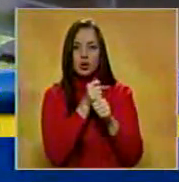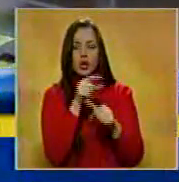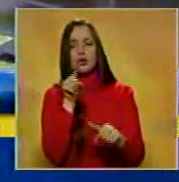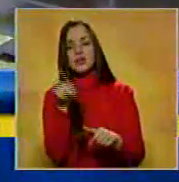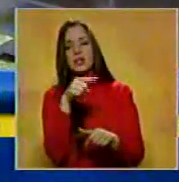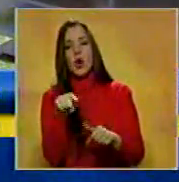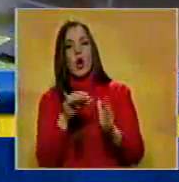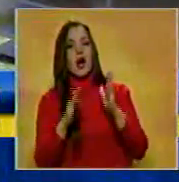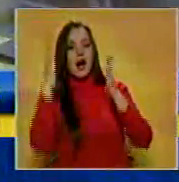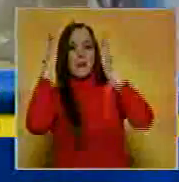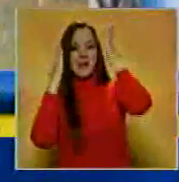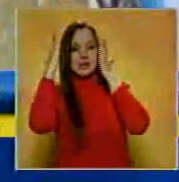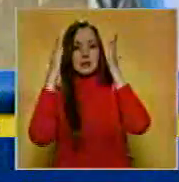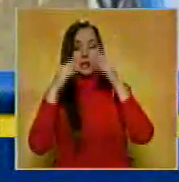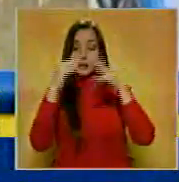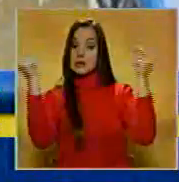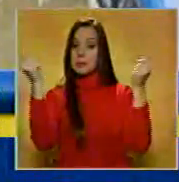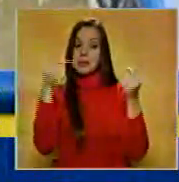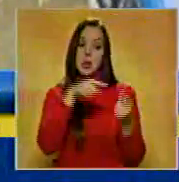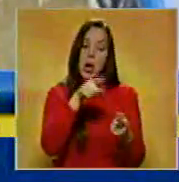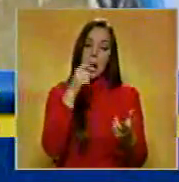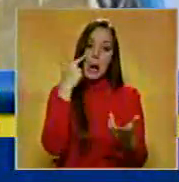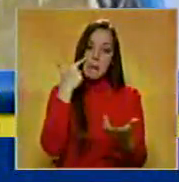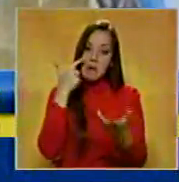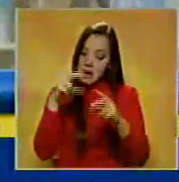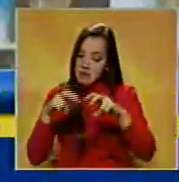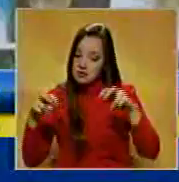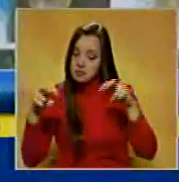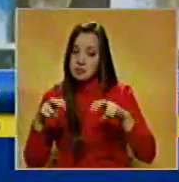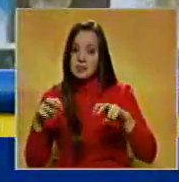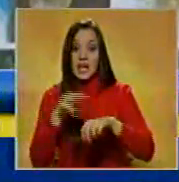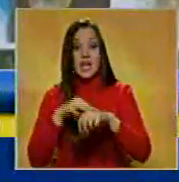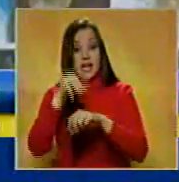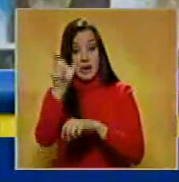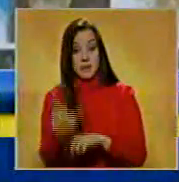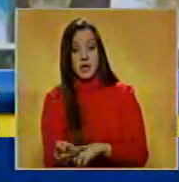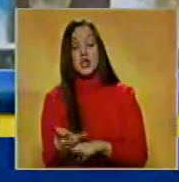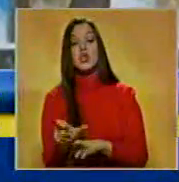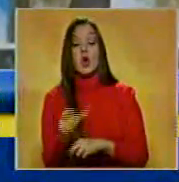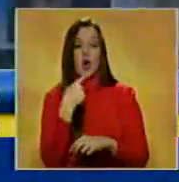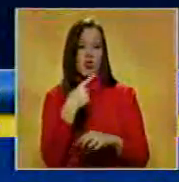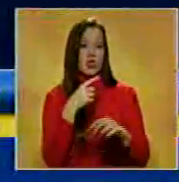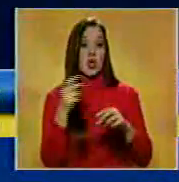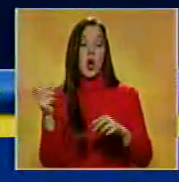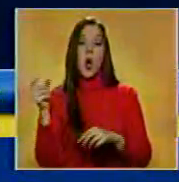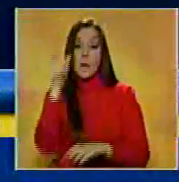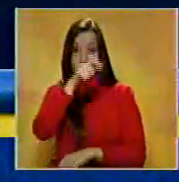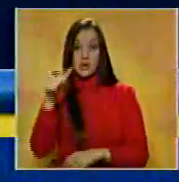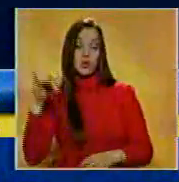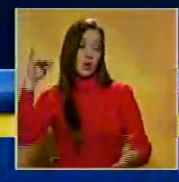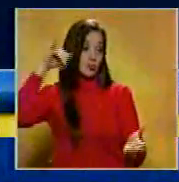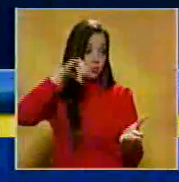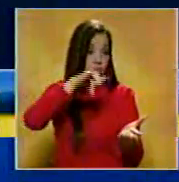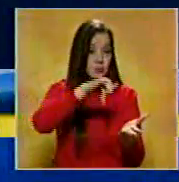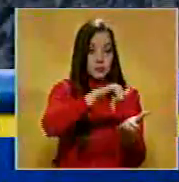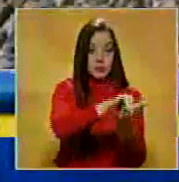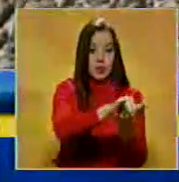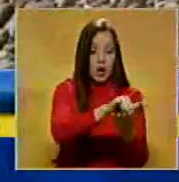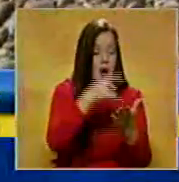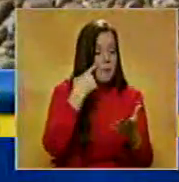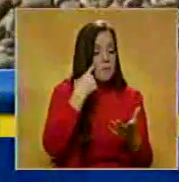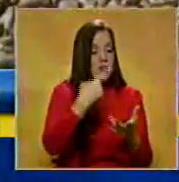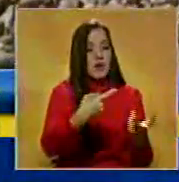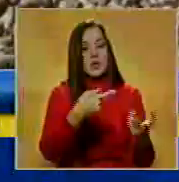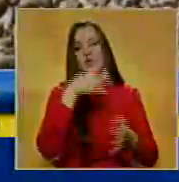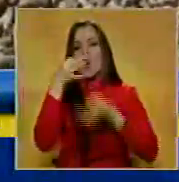capital del país asiático. Por su parte, el ministro de Transporte de Malasia confirmó el traslado de los investigadores a las Maldivas sin dar más